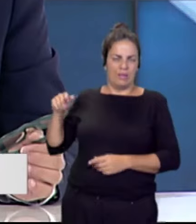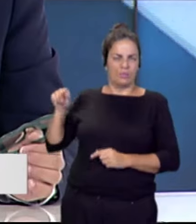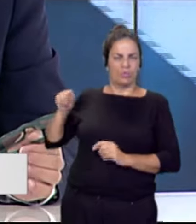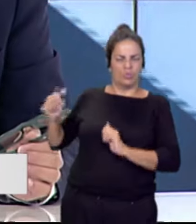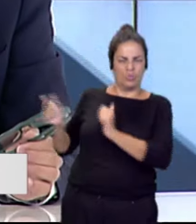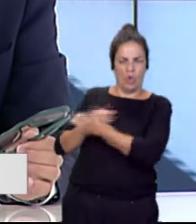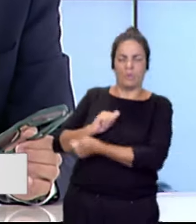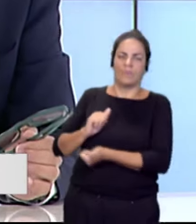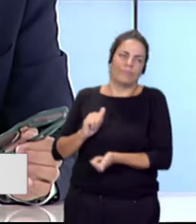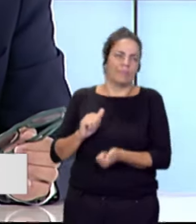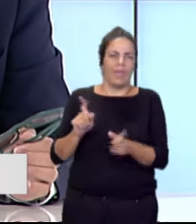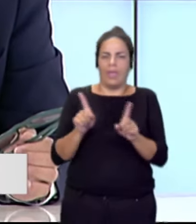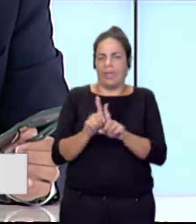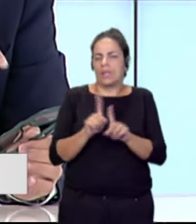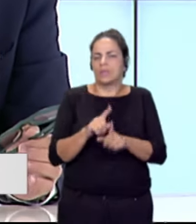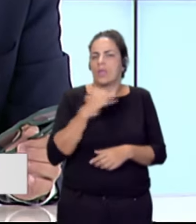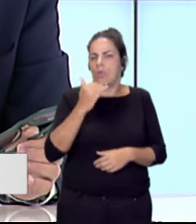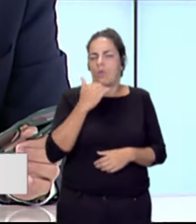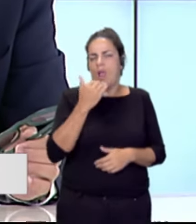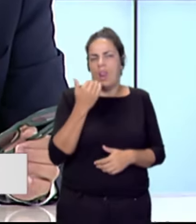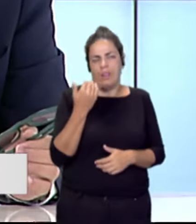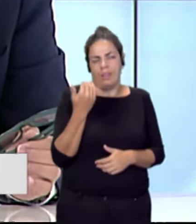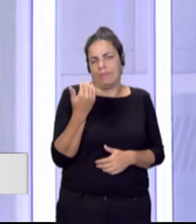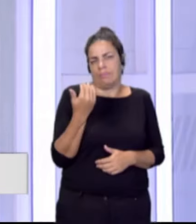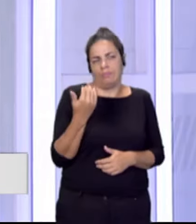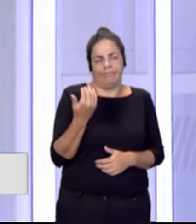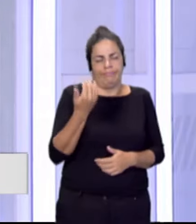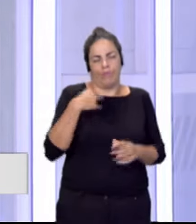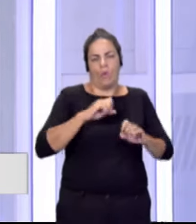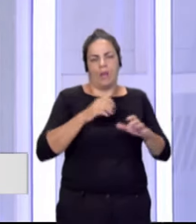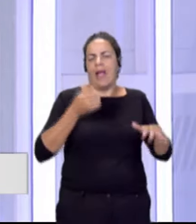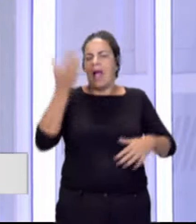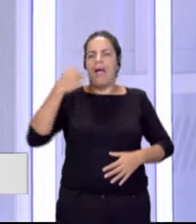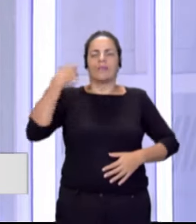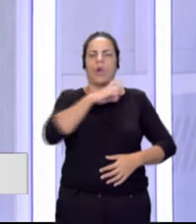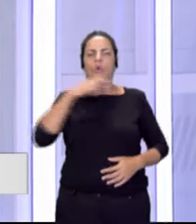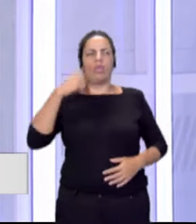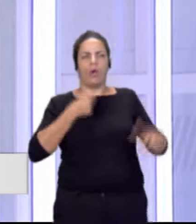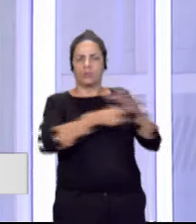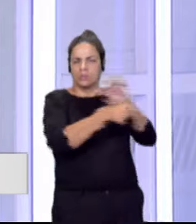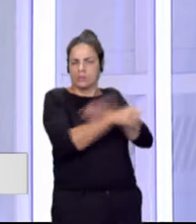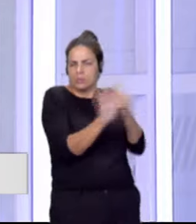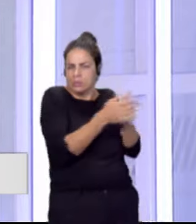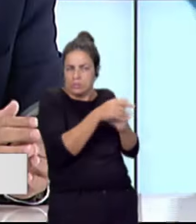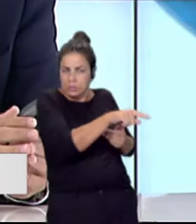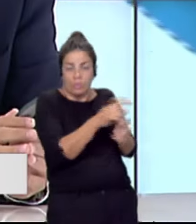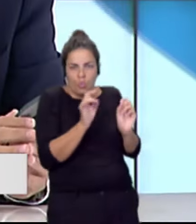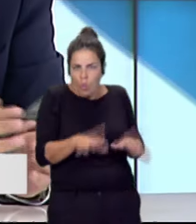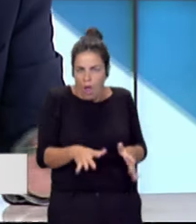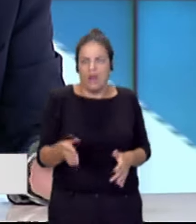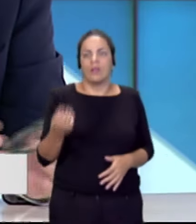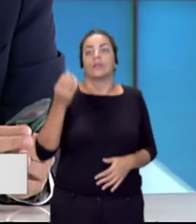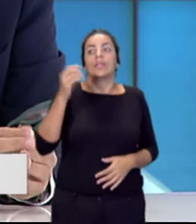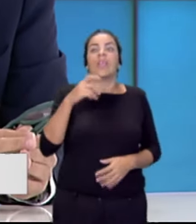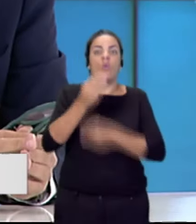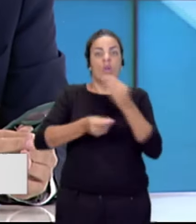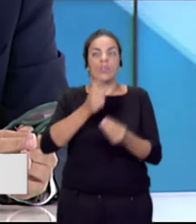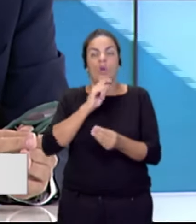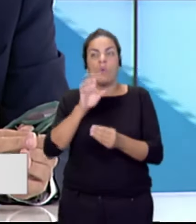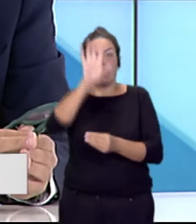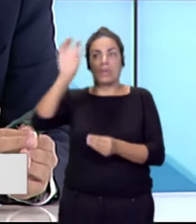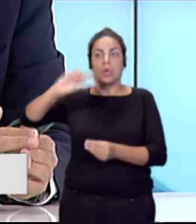de concentración en Albania, mediante pago a un país tercero, yo creo que no es el modelo europeo que necesitamos. No